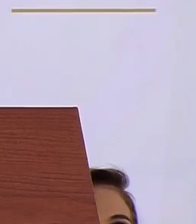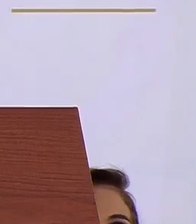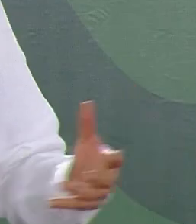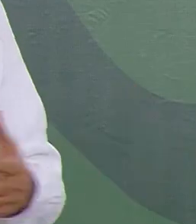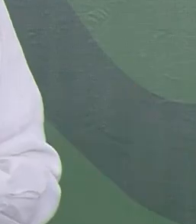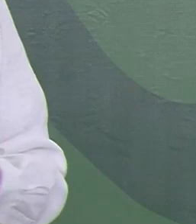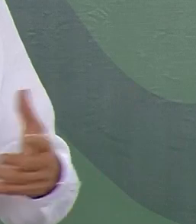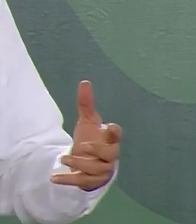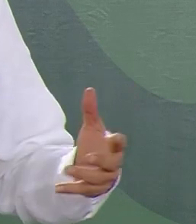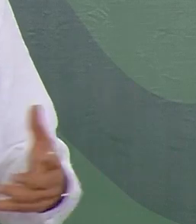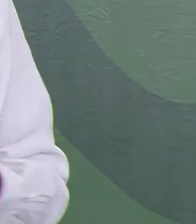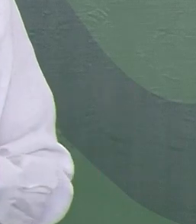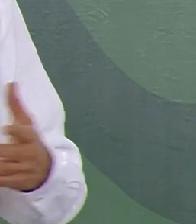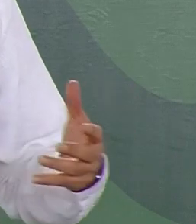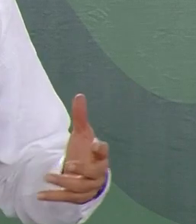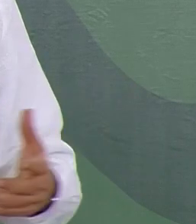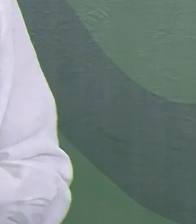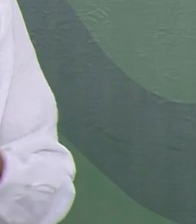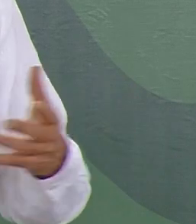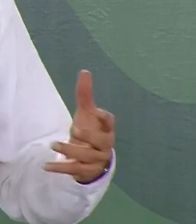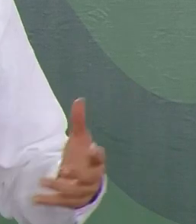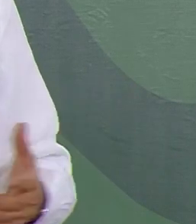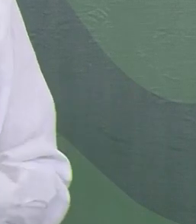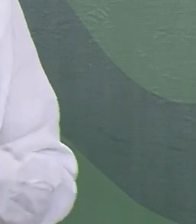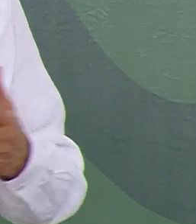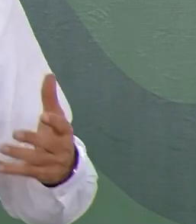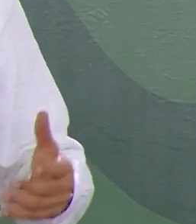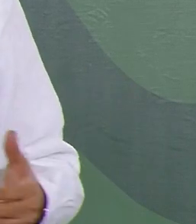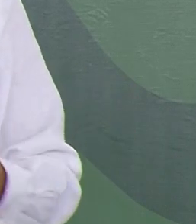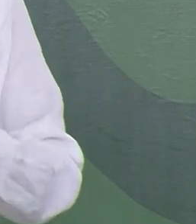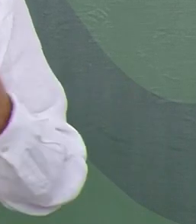querían era votar,